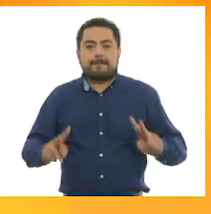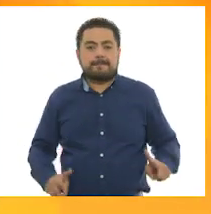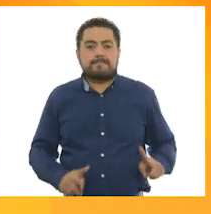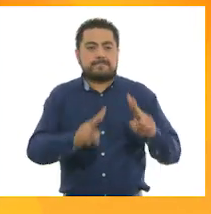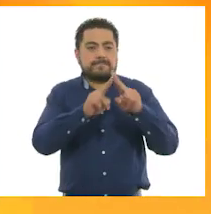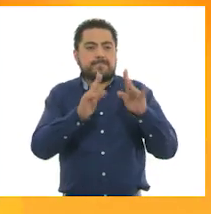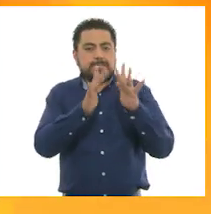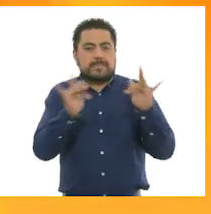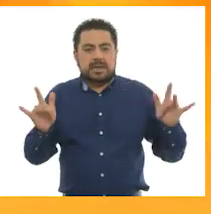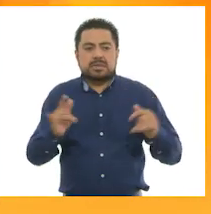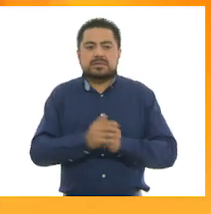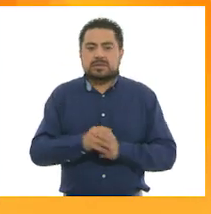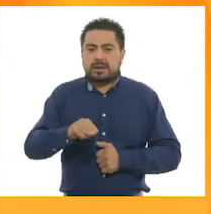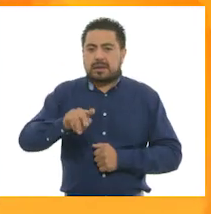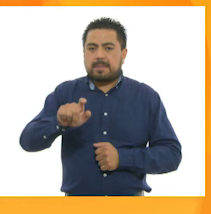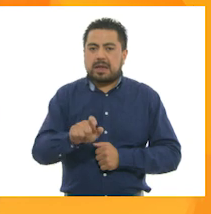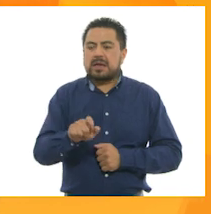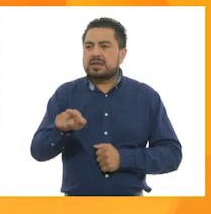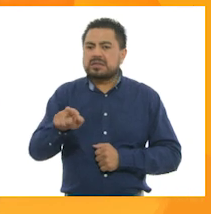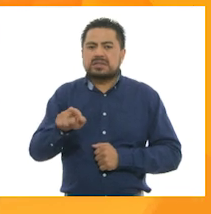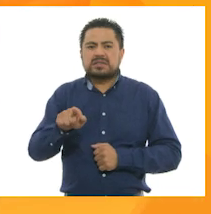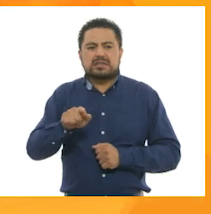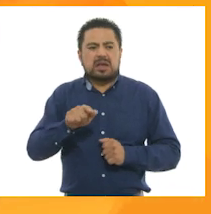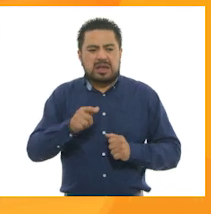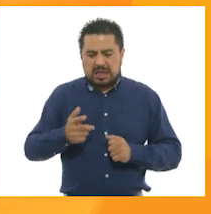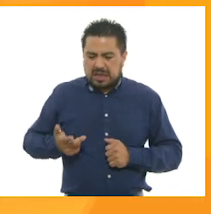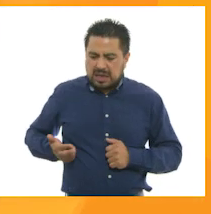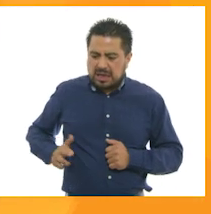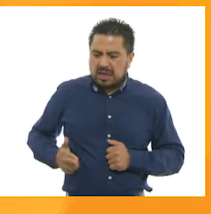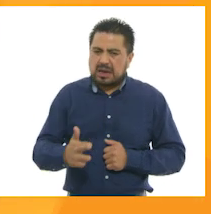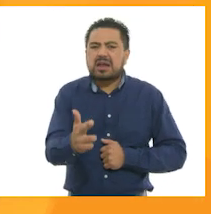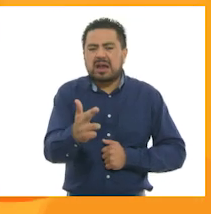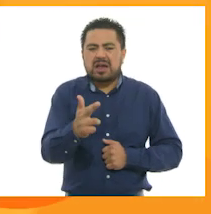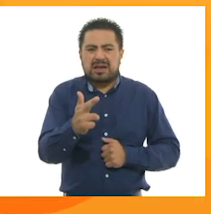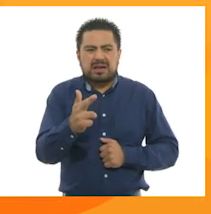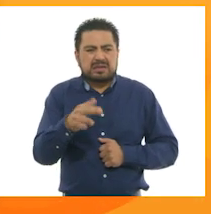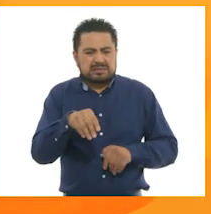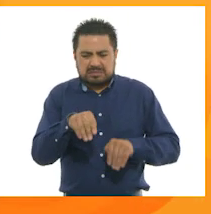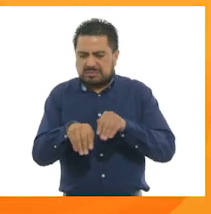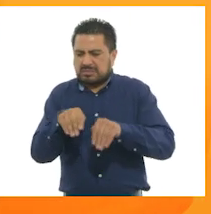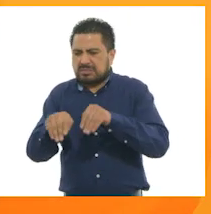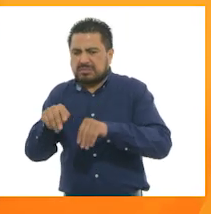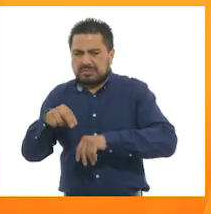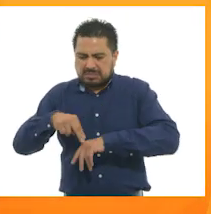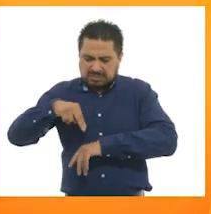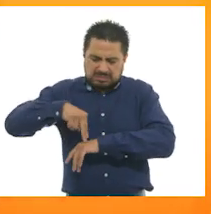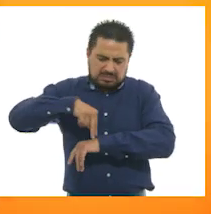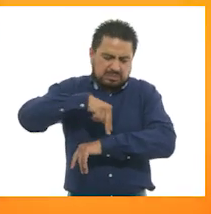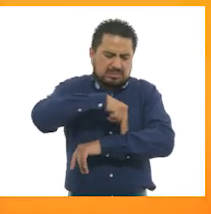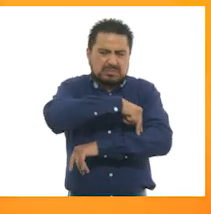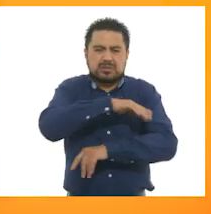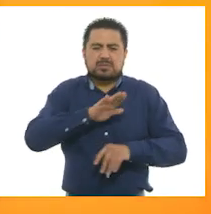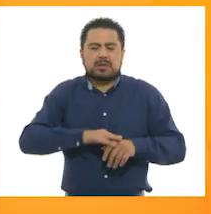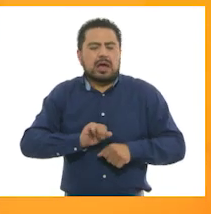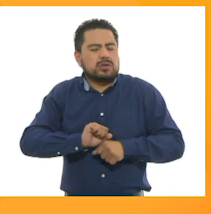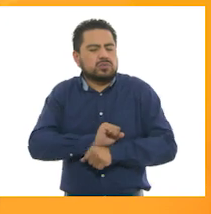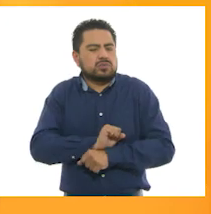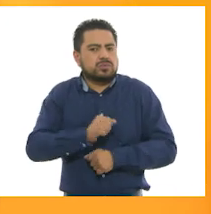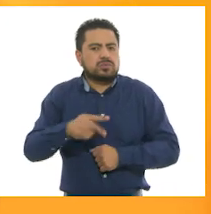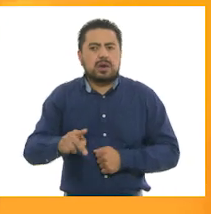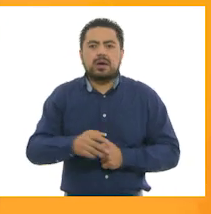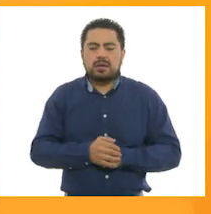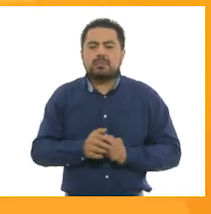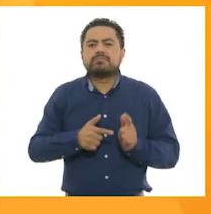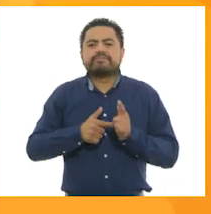París. Max cruzó el río Sena dando brincos delicados